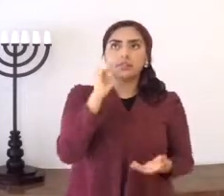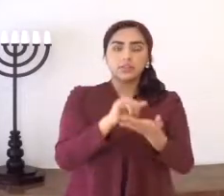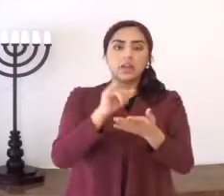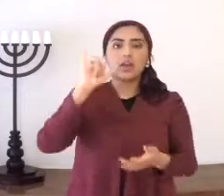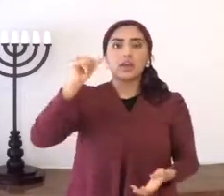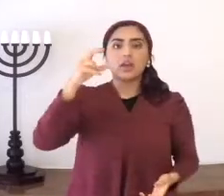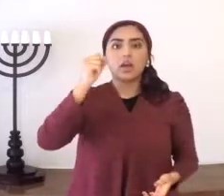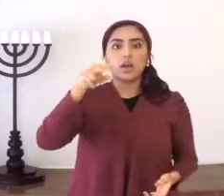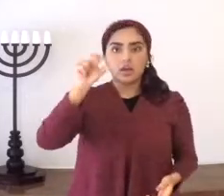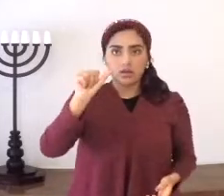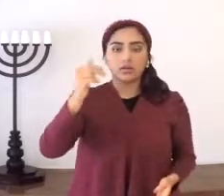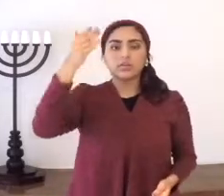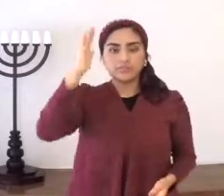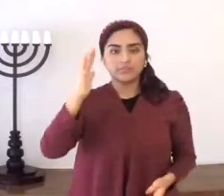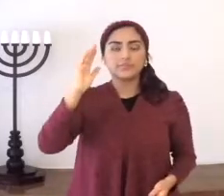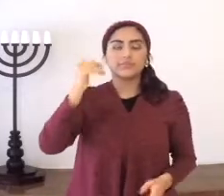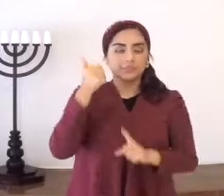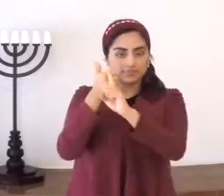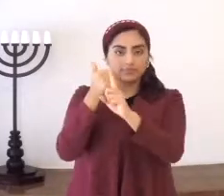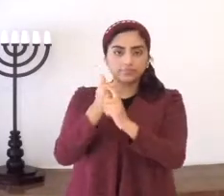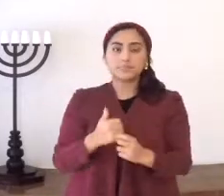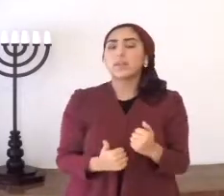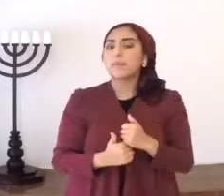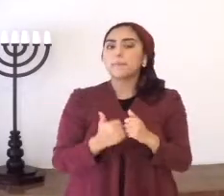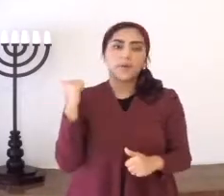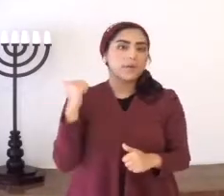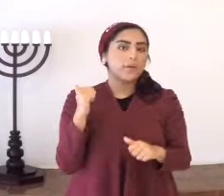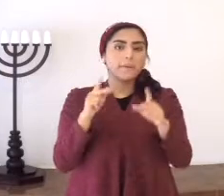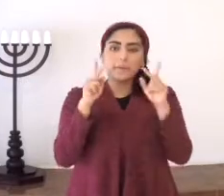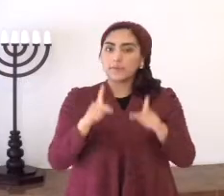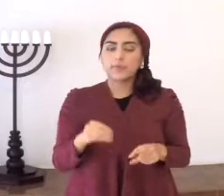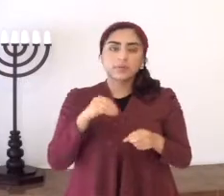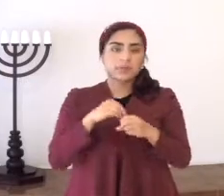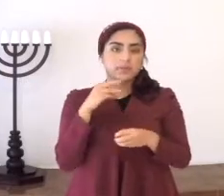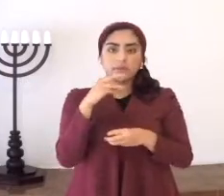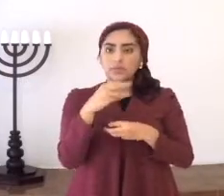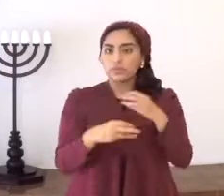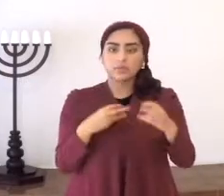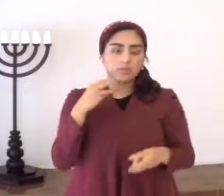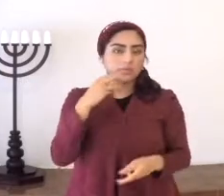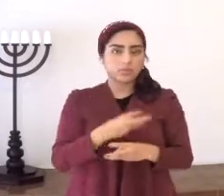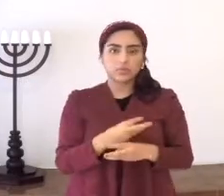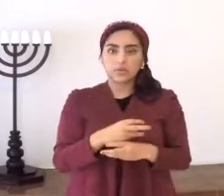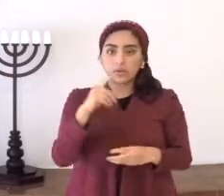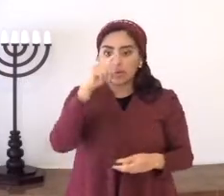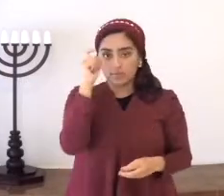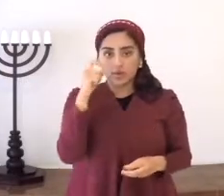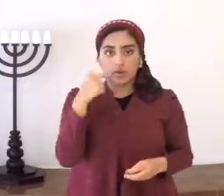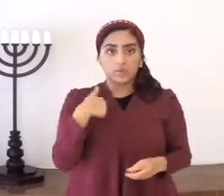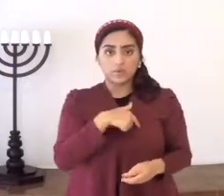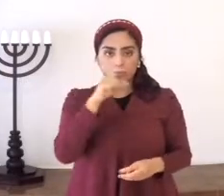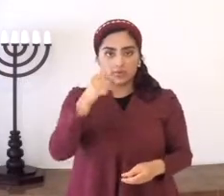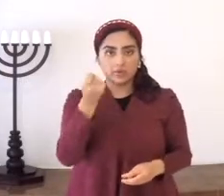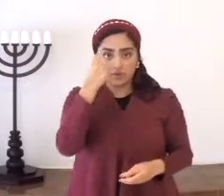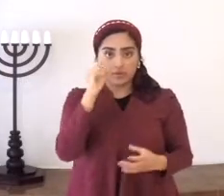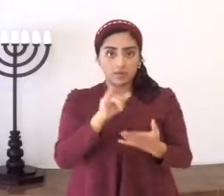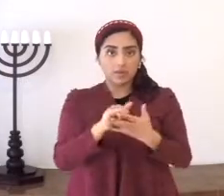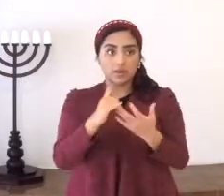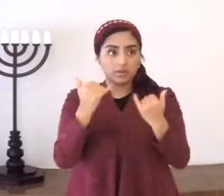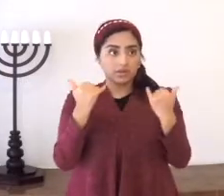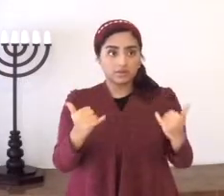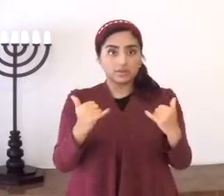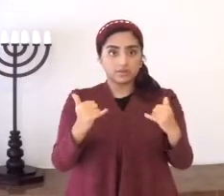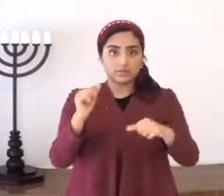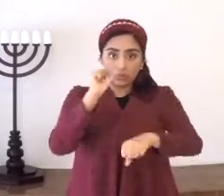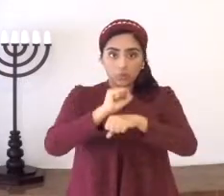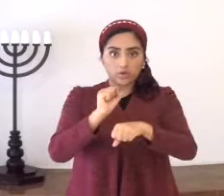sí, entiendo que Yahshua es Elohim. La mayoría de las personas a nivel mundial, porque se tiene